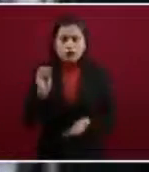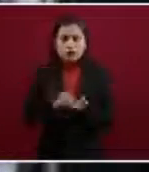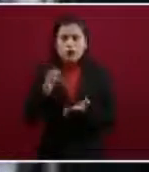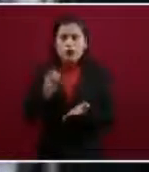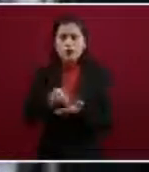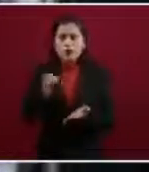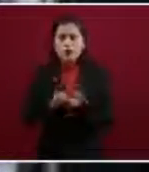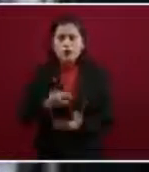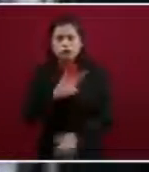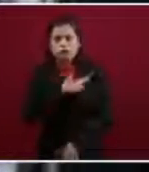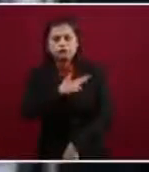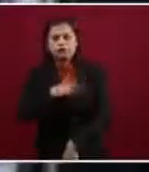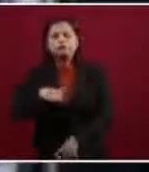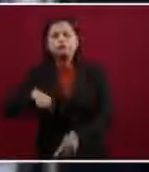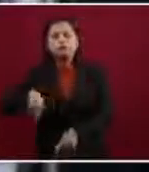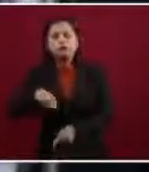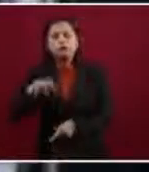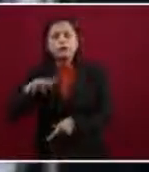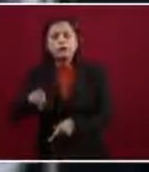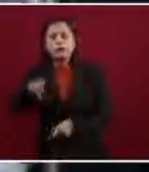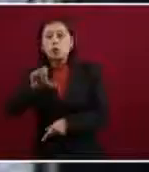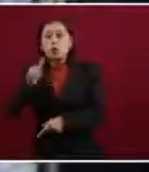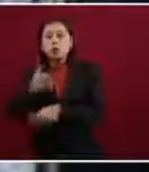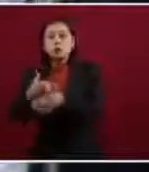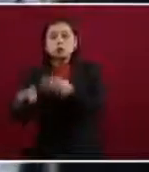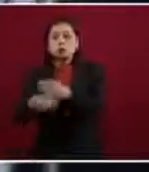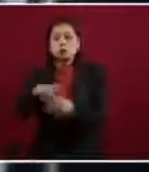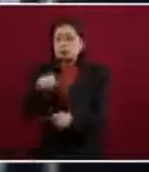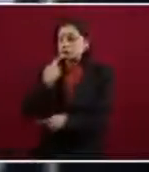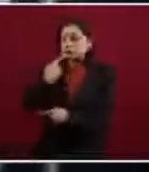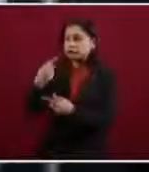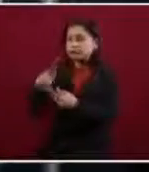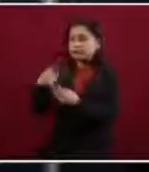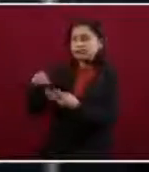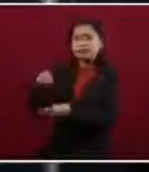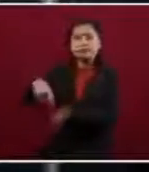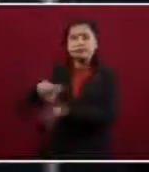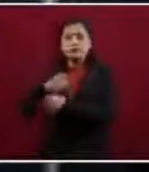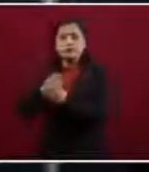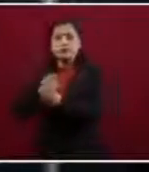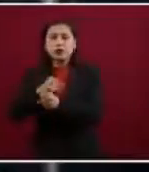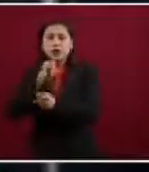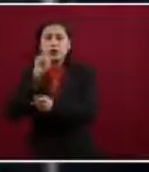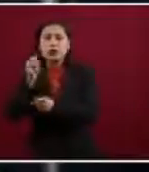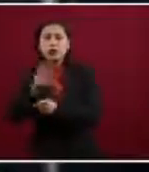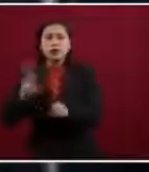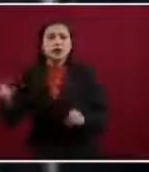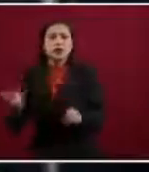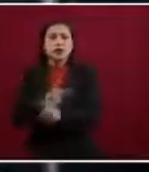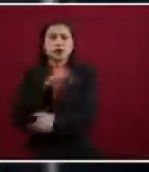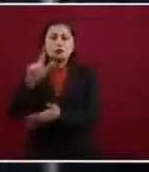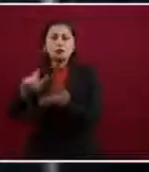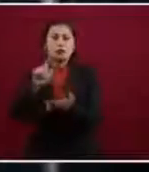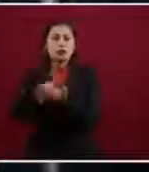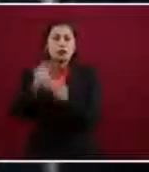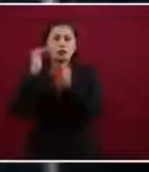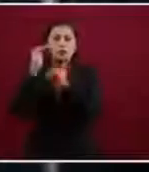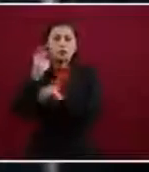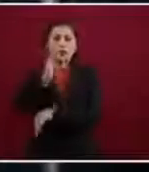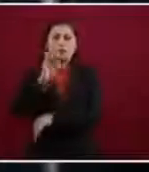nosotros no se investigaron y fenecieron, ¿no? Y ya con ese argumento la Fiscalía dice, bueno,